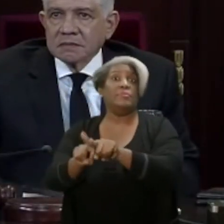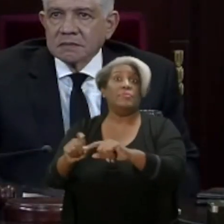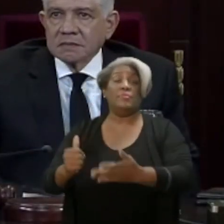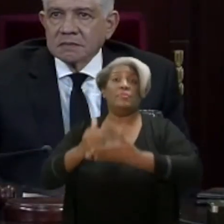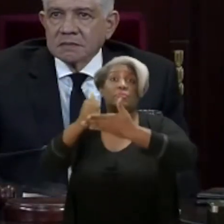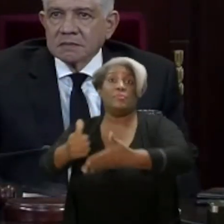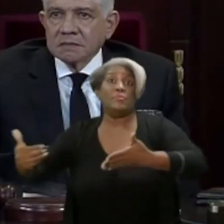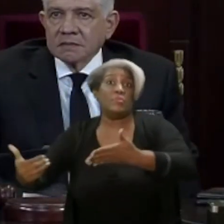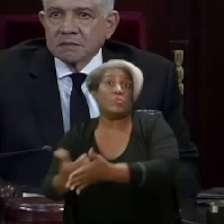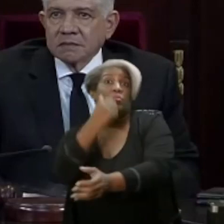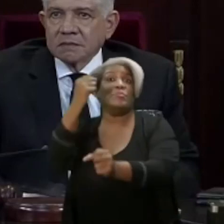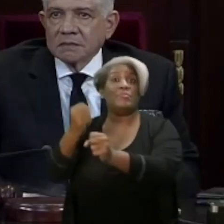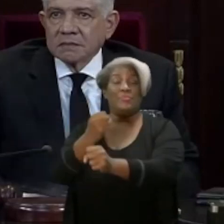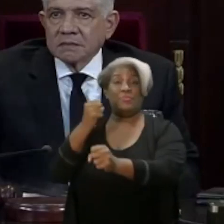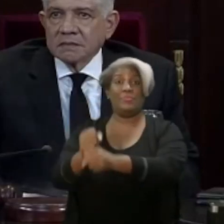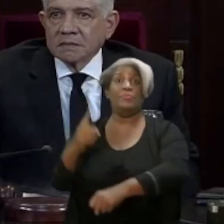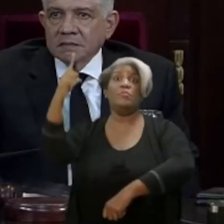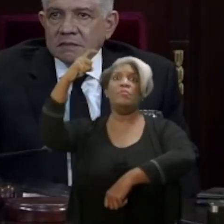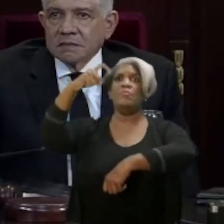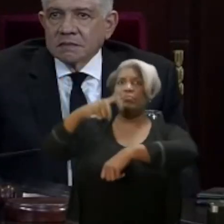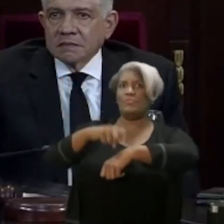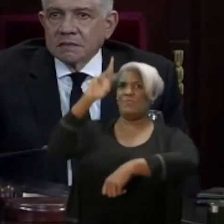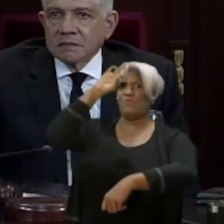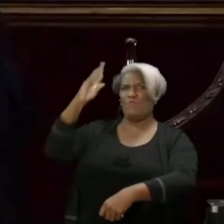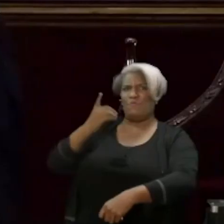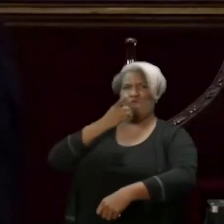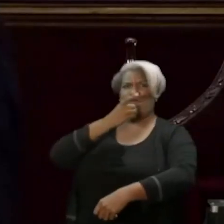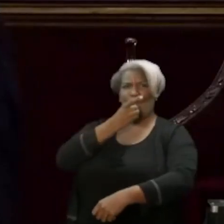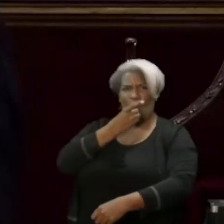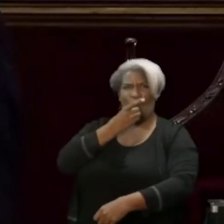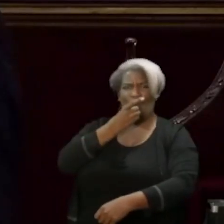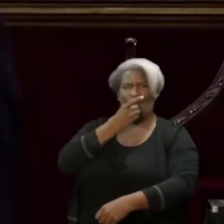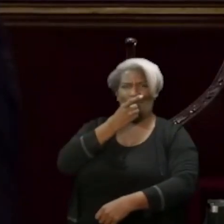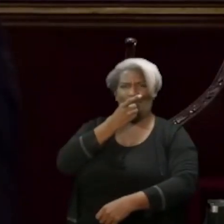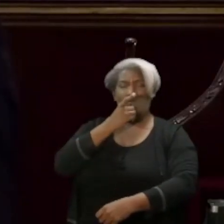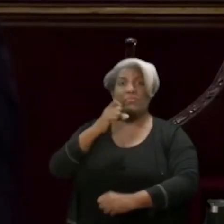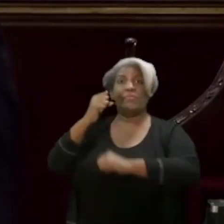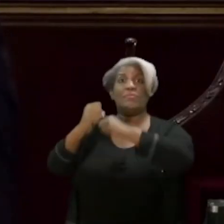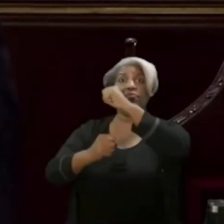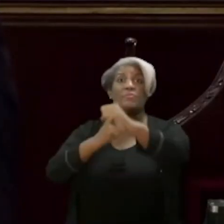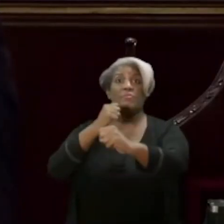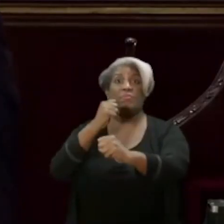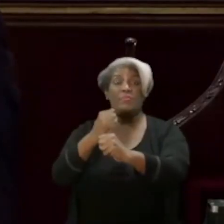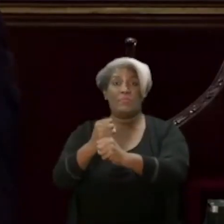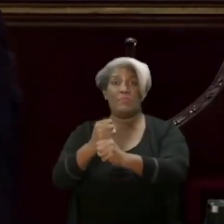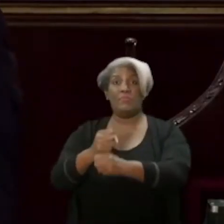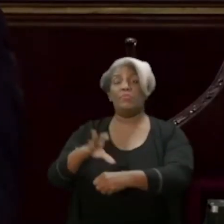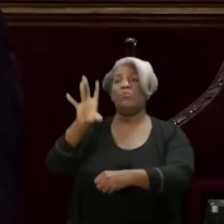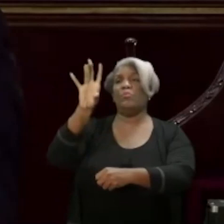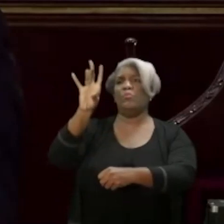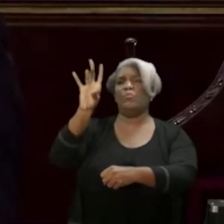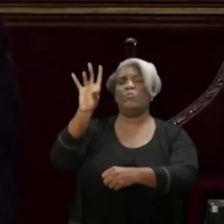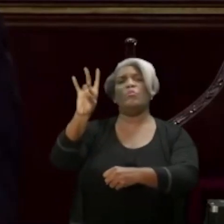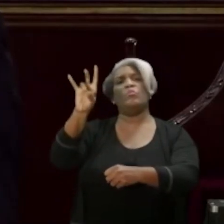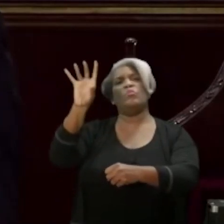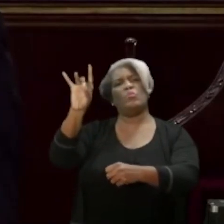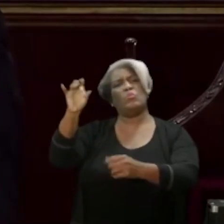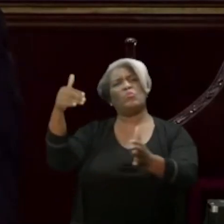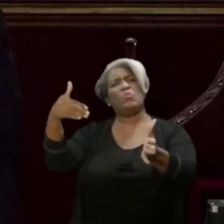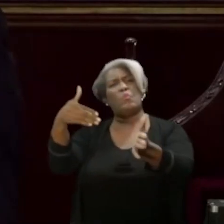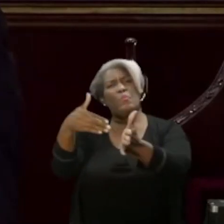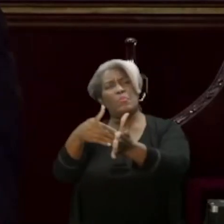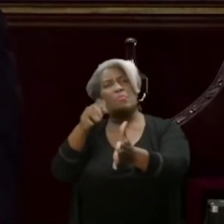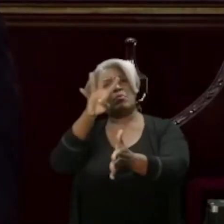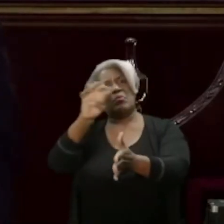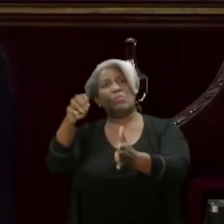empleos. Por primera vez, República Dominicana superó el pasado año los 8.400 millones de dólares en